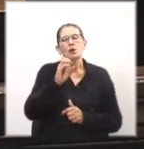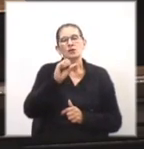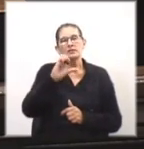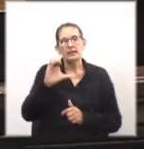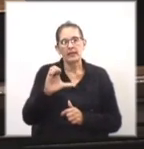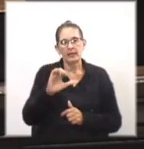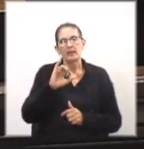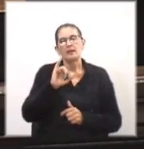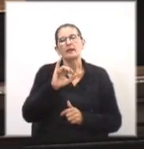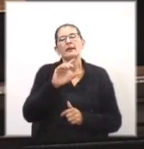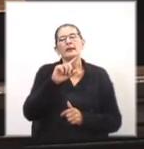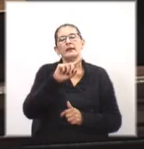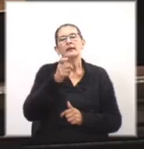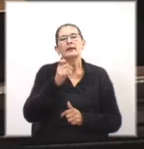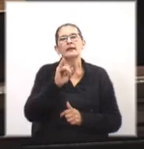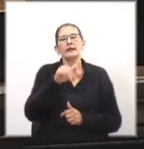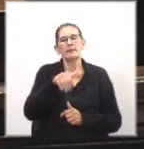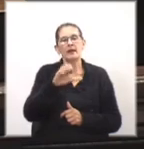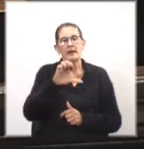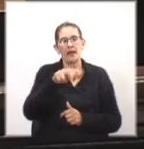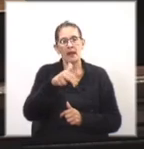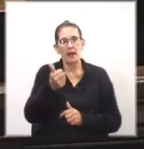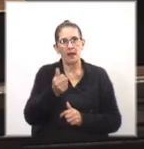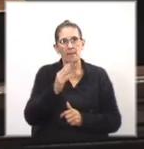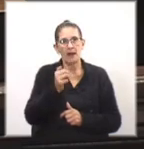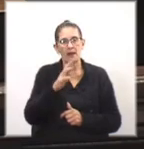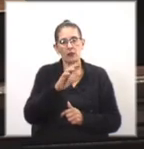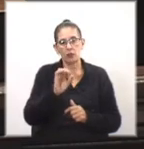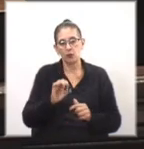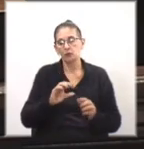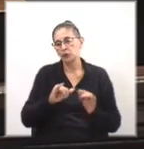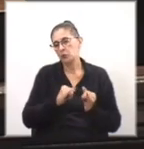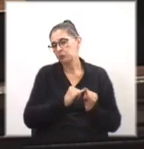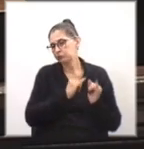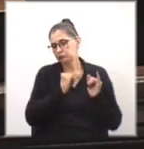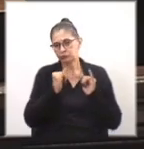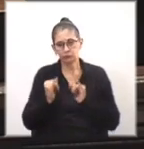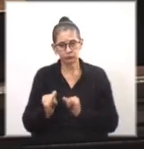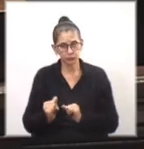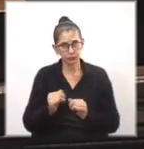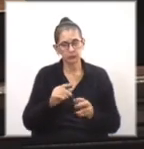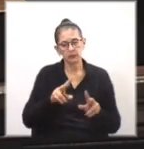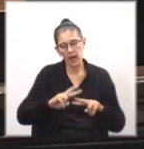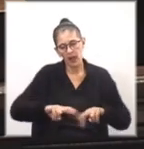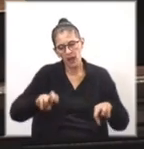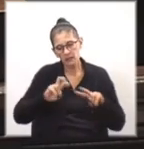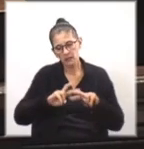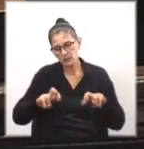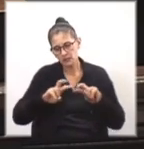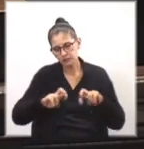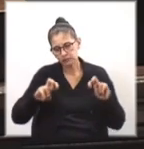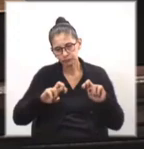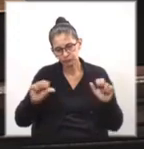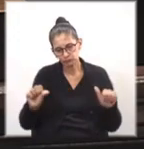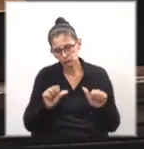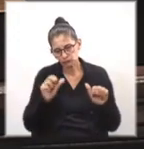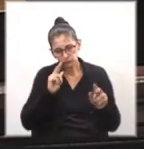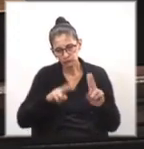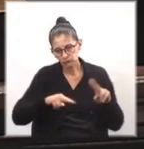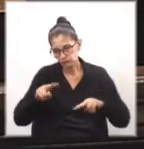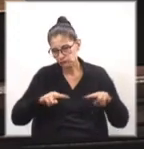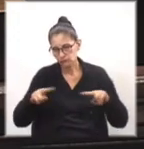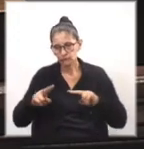Pardo, que nos acompañaron en todo este proceso de análisis, en realidad durante